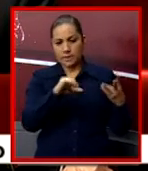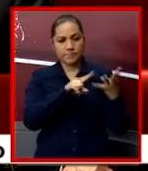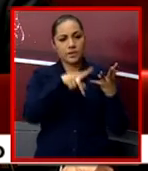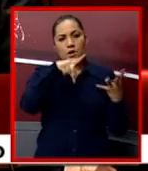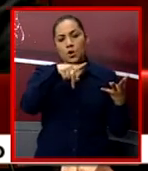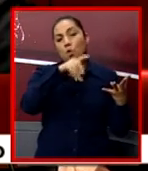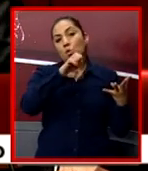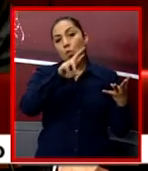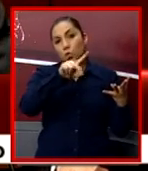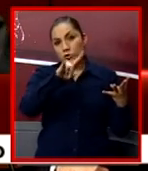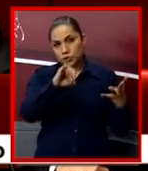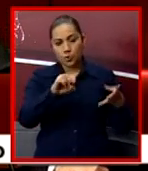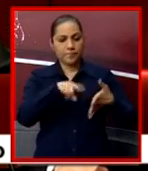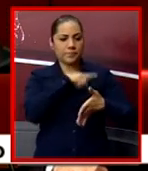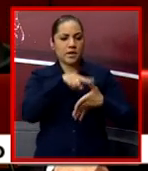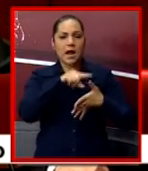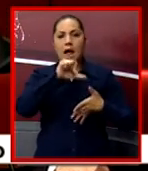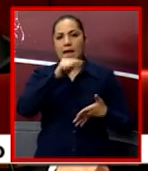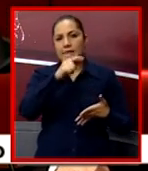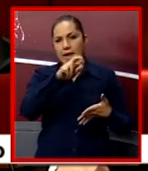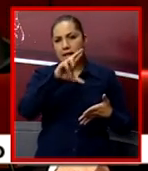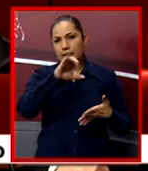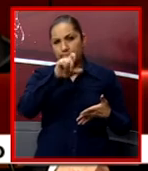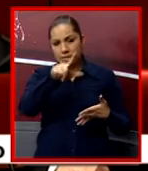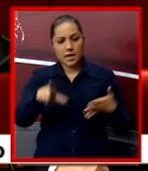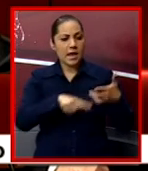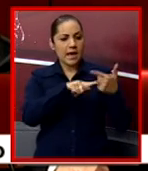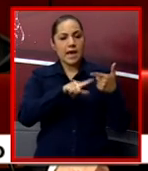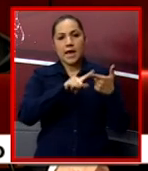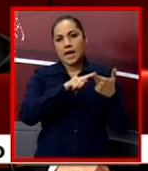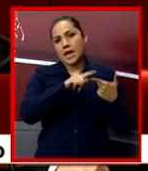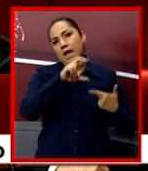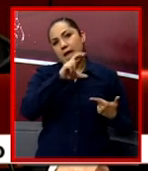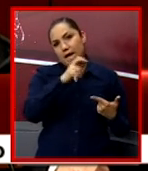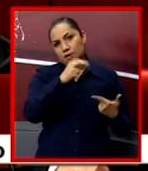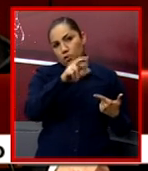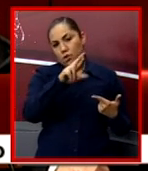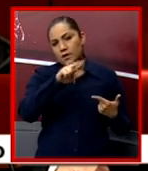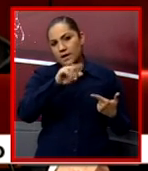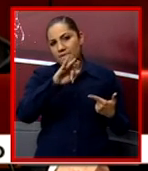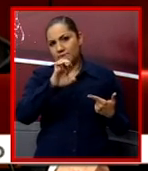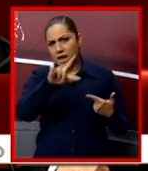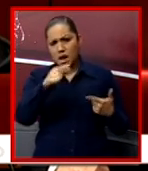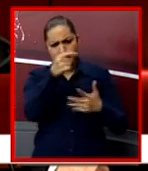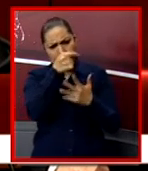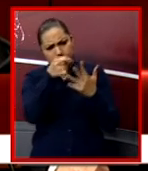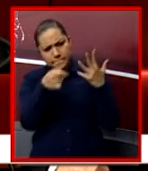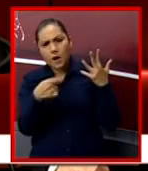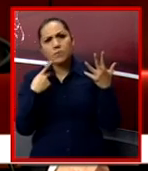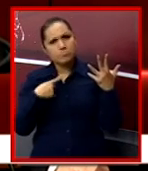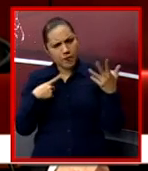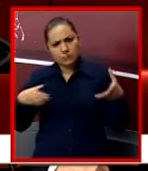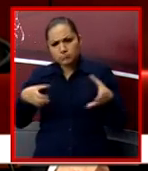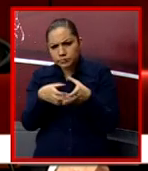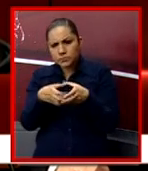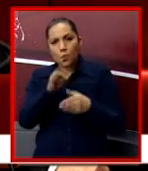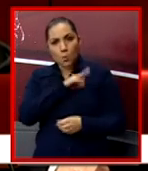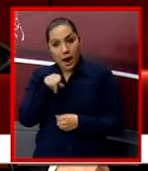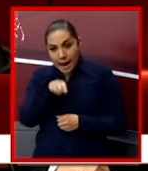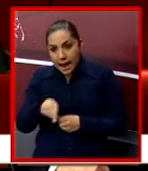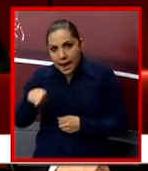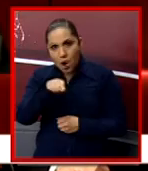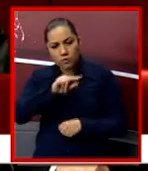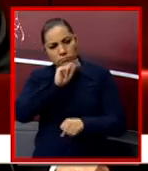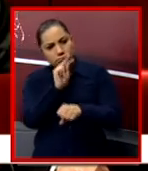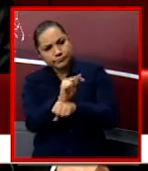Curcio, Héctor Aguilar Camín, Ricardo Rafael, para que ellos puedan vigilar y constatar ante la